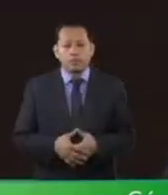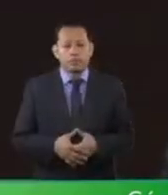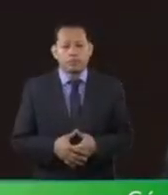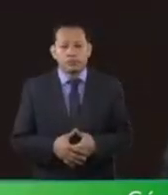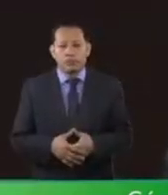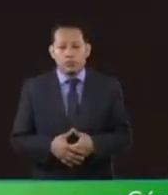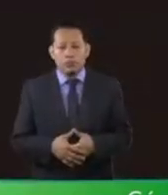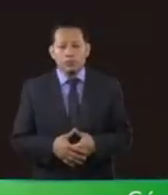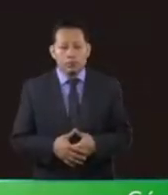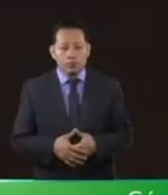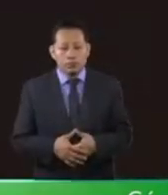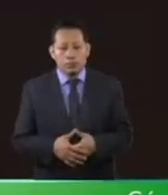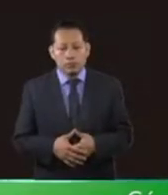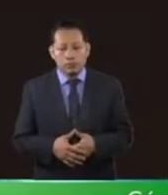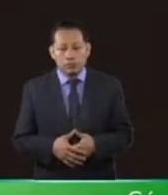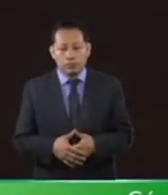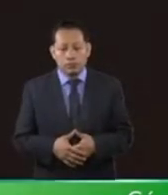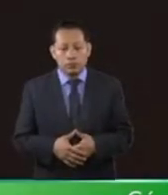Compañeras,